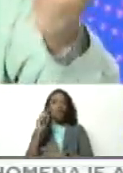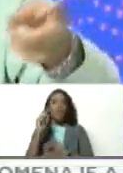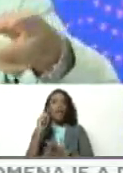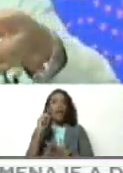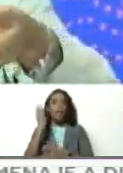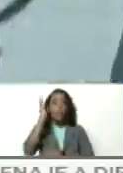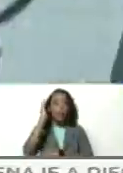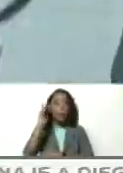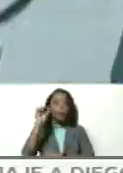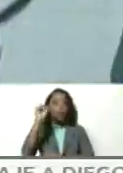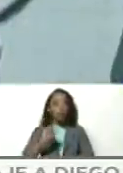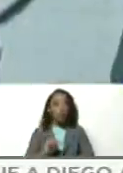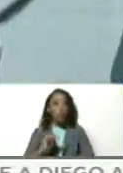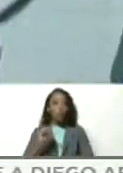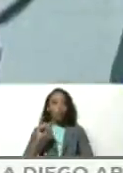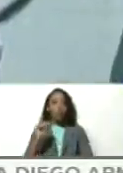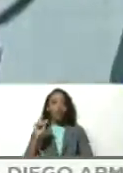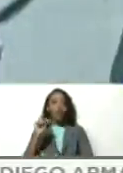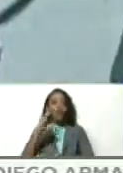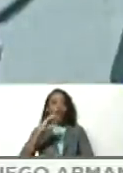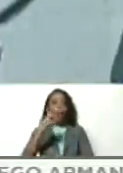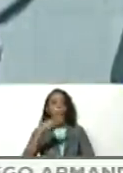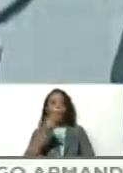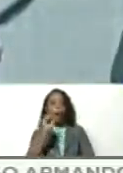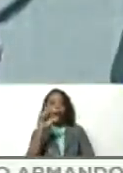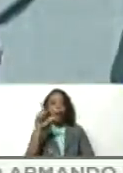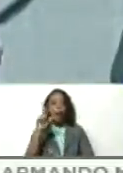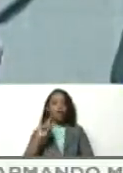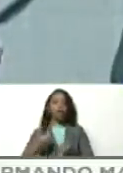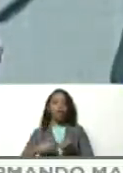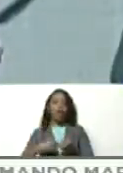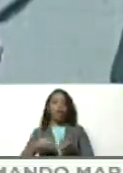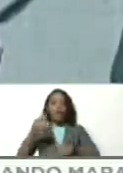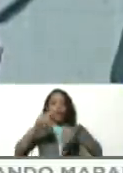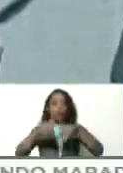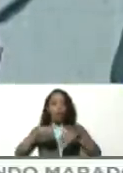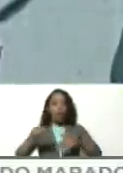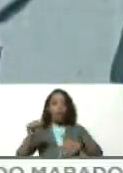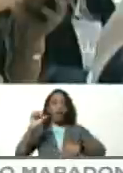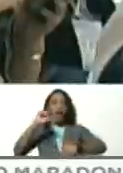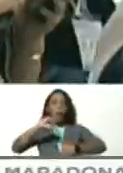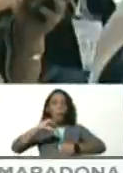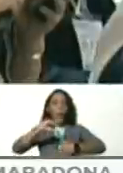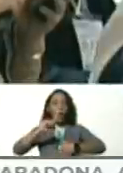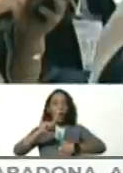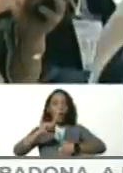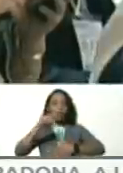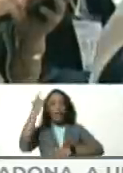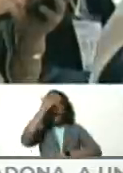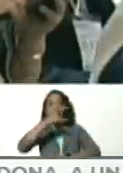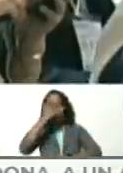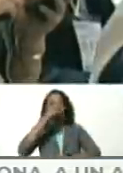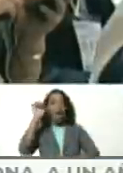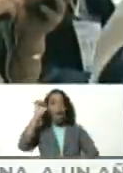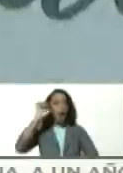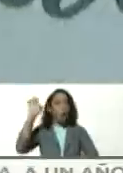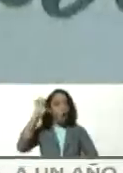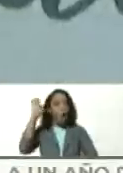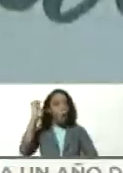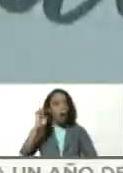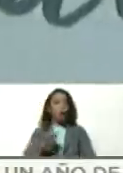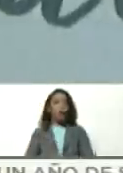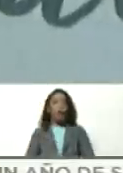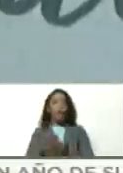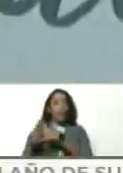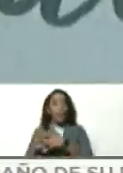la COPAL, del Centro de Expertos Electorales de América Latina, de África, de Europa, de